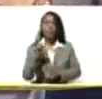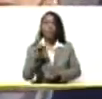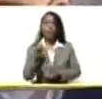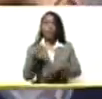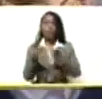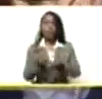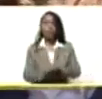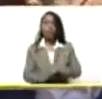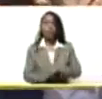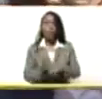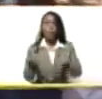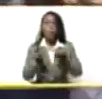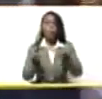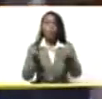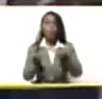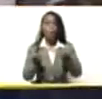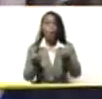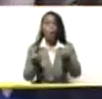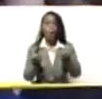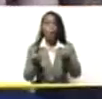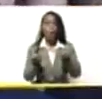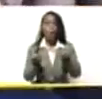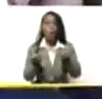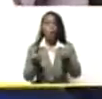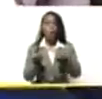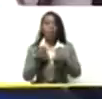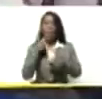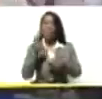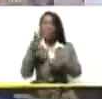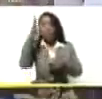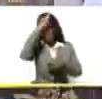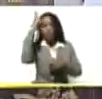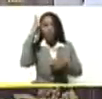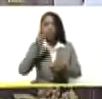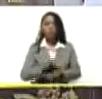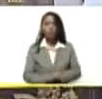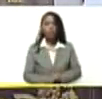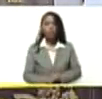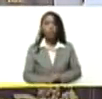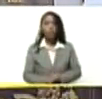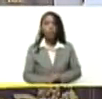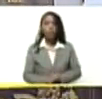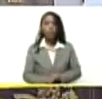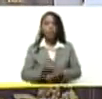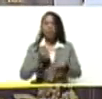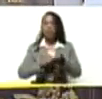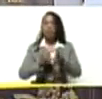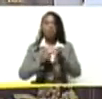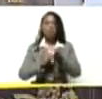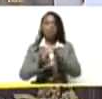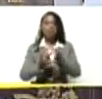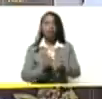o dominio qué dice diosdado qué significa